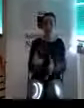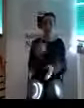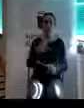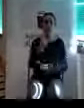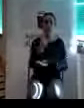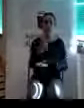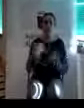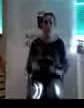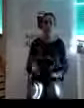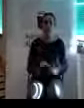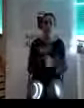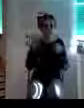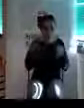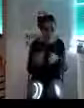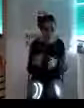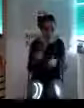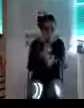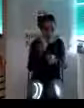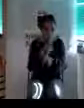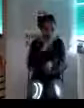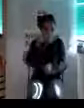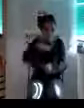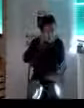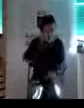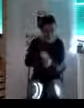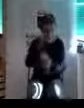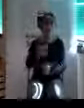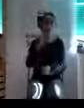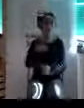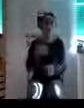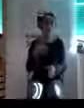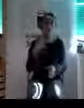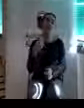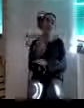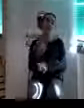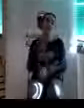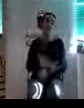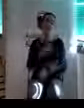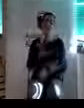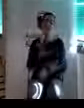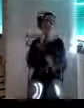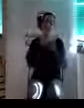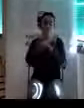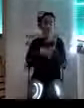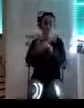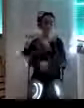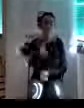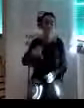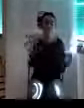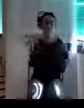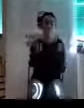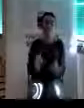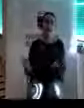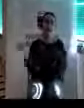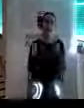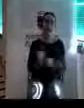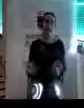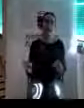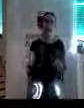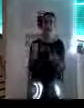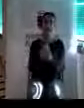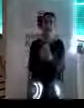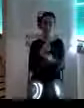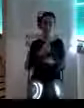el propio equipo de trabajadores municipales porque de planificación ustedes nada de nada los trabajadores municipales